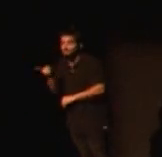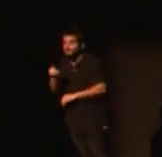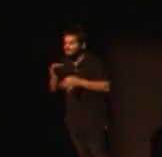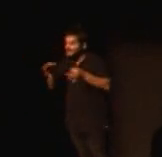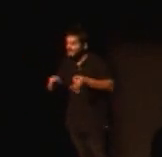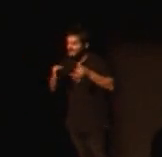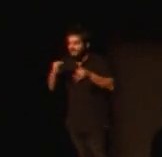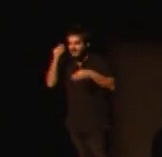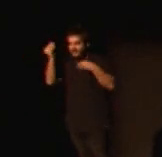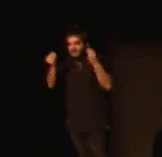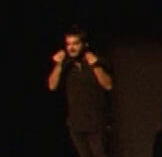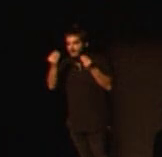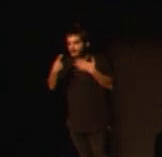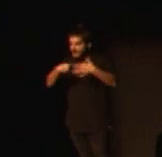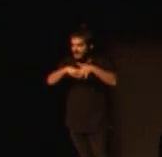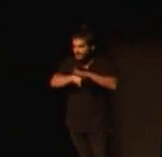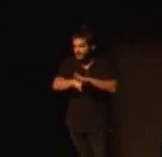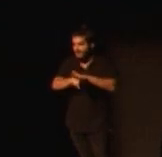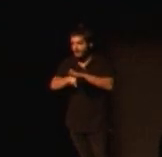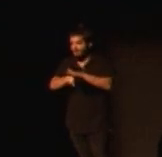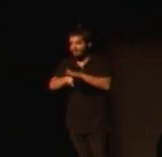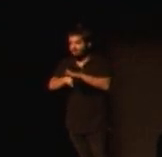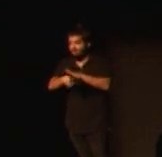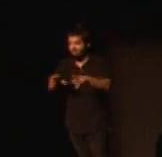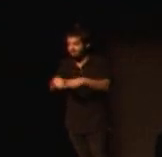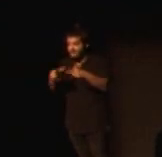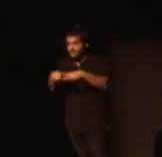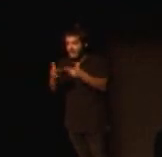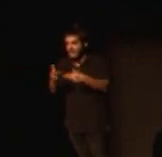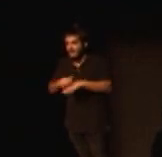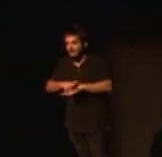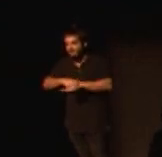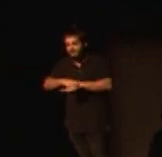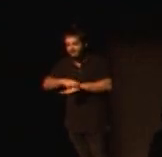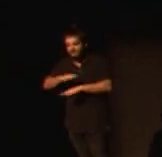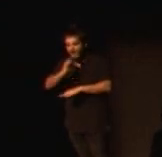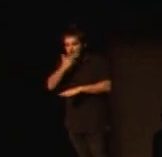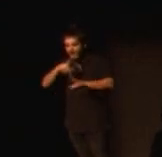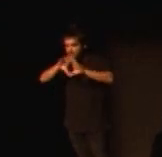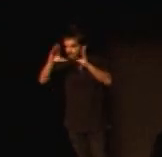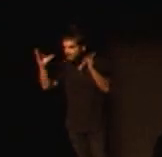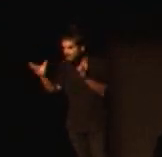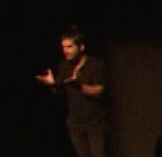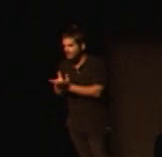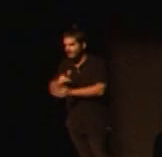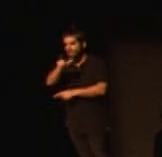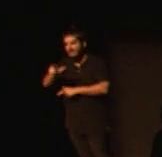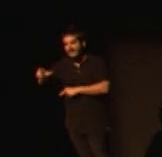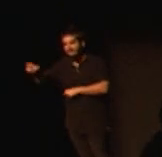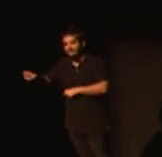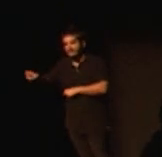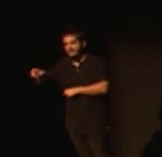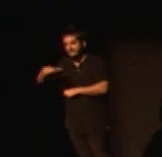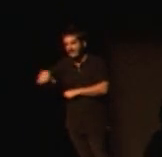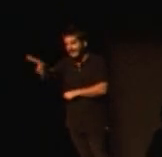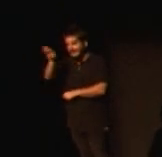a personas con discapacidad, a que sepan que el mundo está ahí, que la gente acabe entendiendo que el talento puede ir detrás de